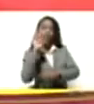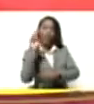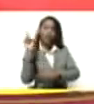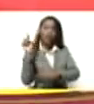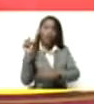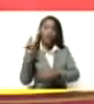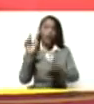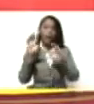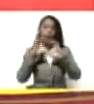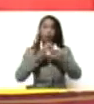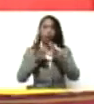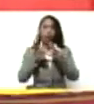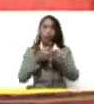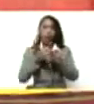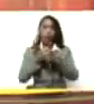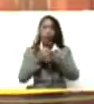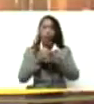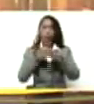que hay en el país